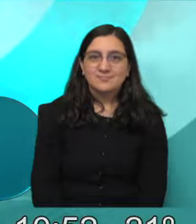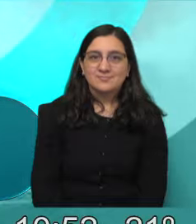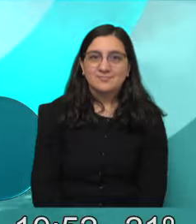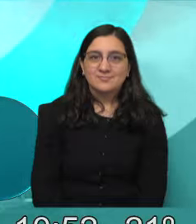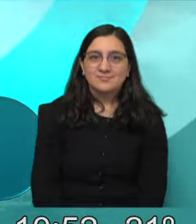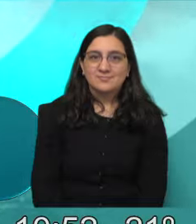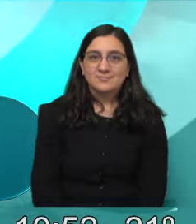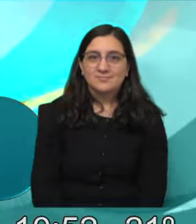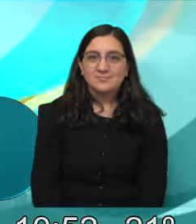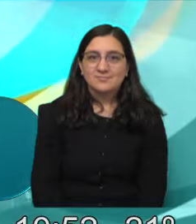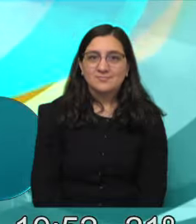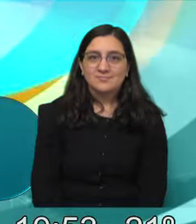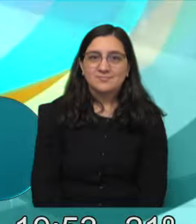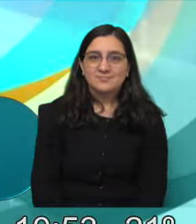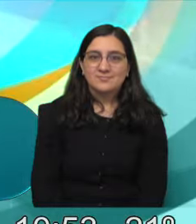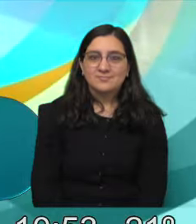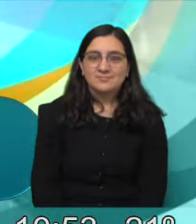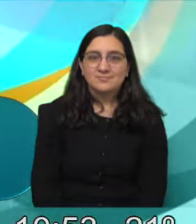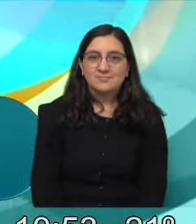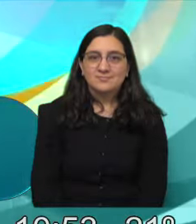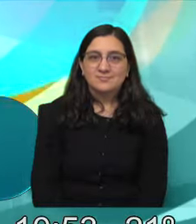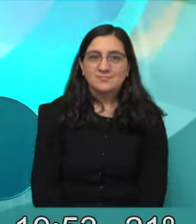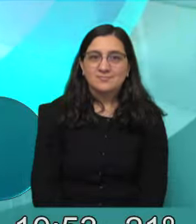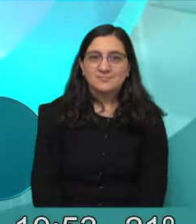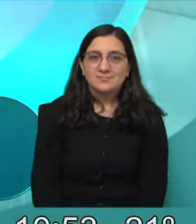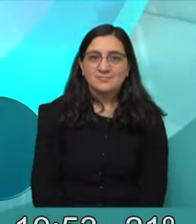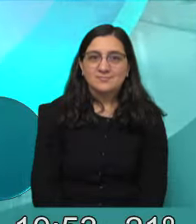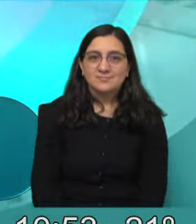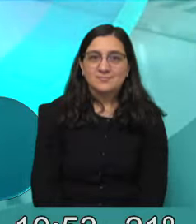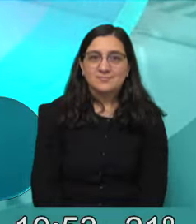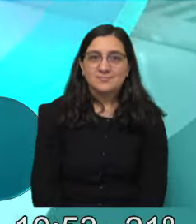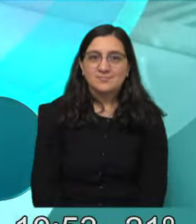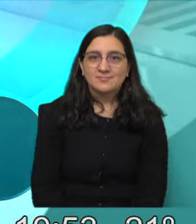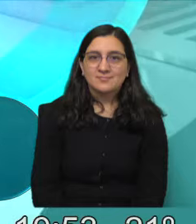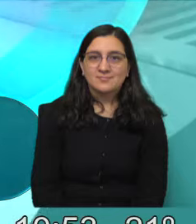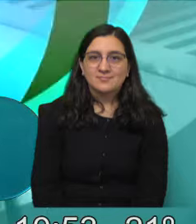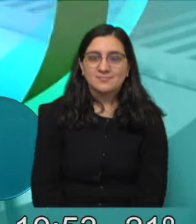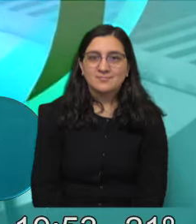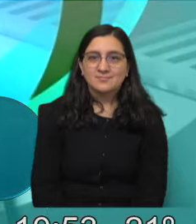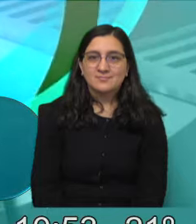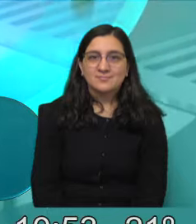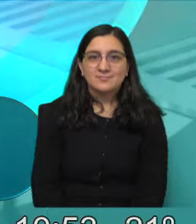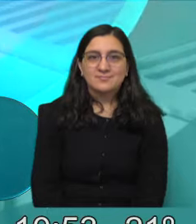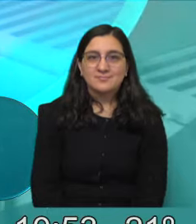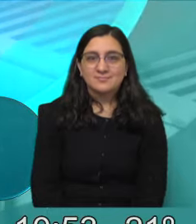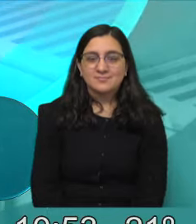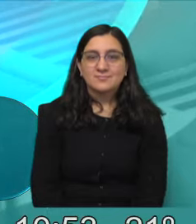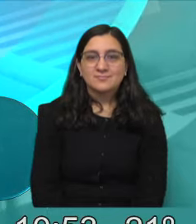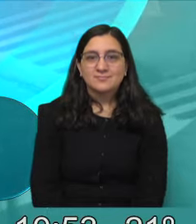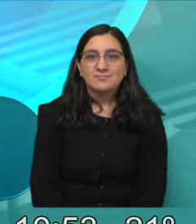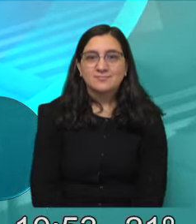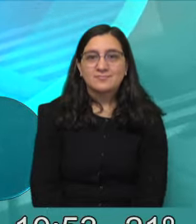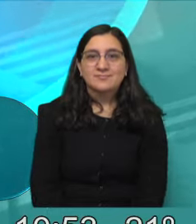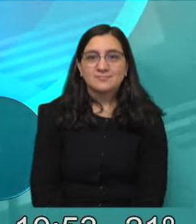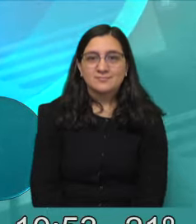amor. Baby, baby, puedes elegir tu camino, pero nunca te olvides que